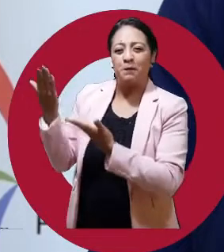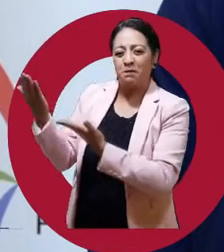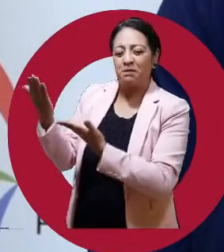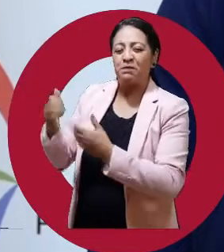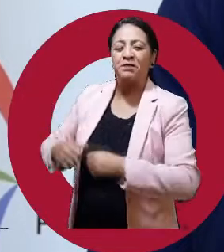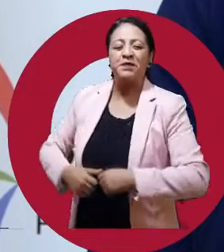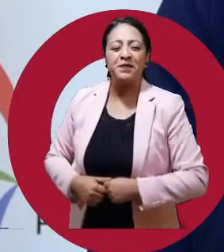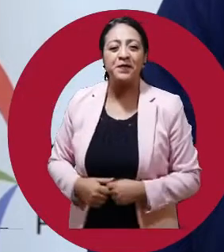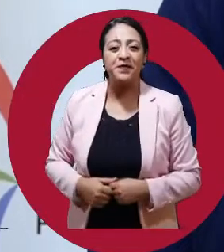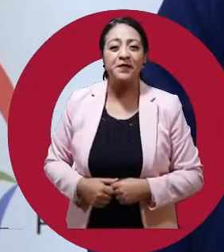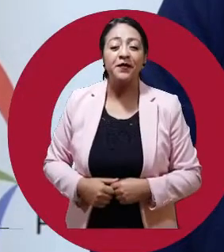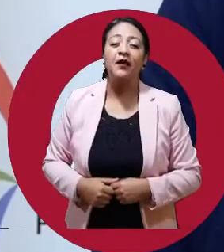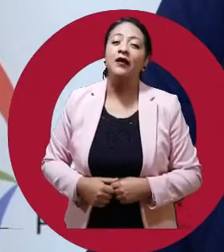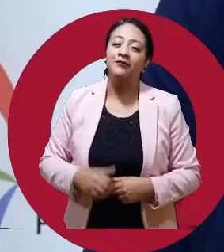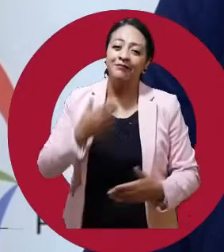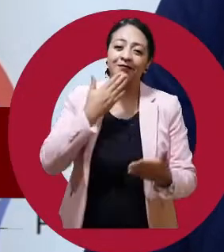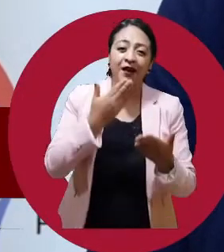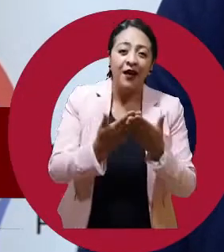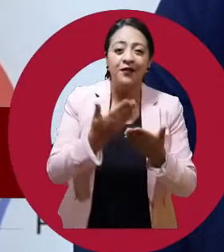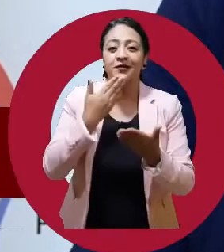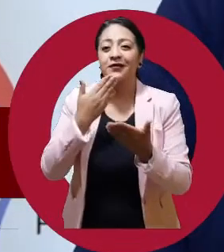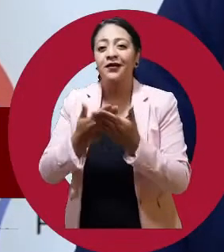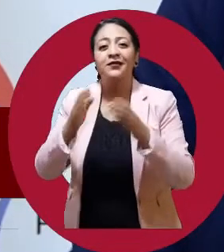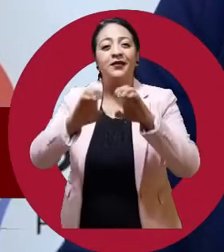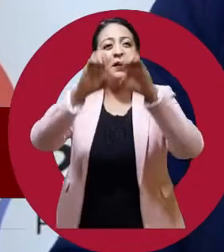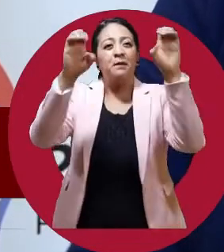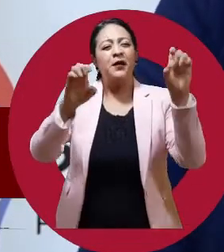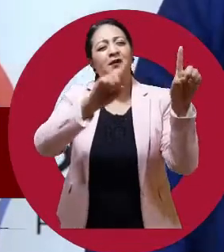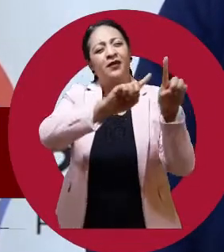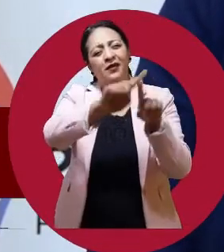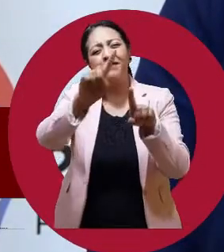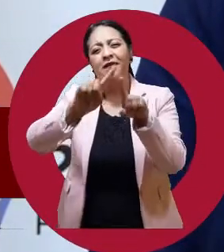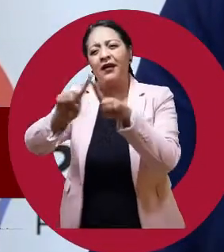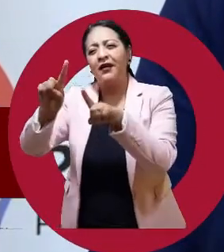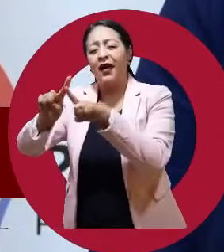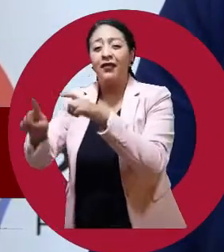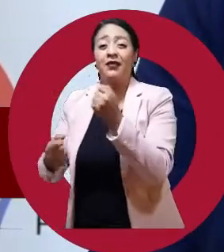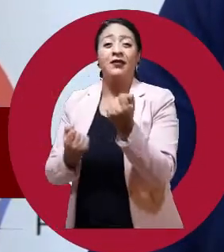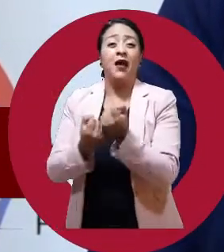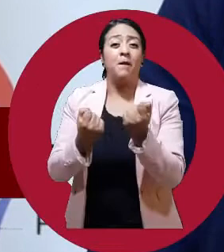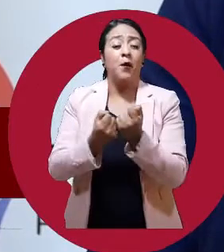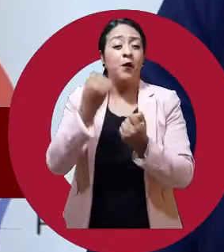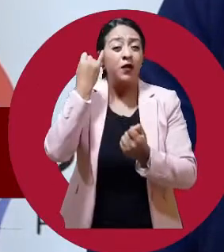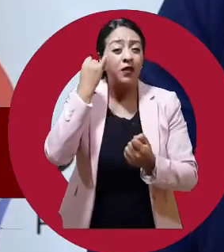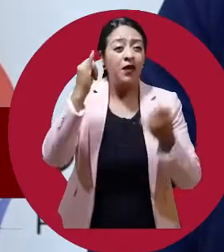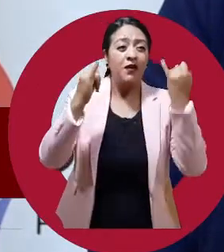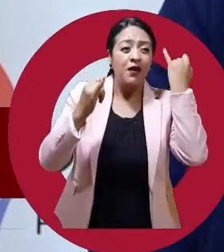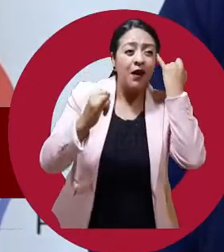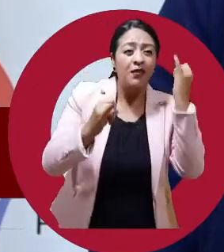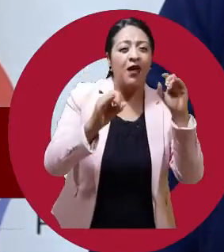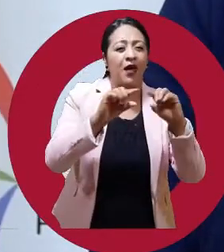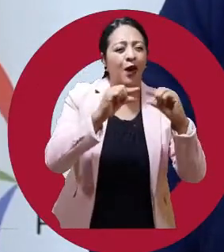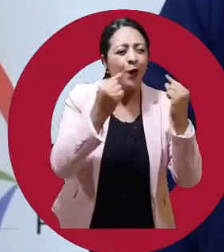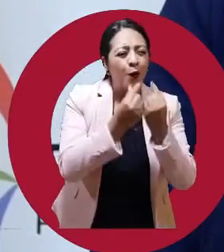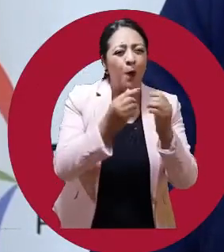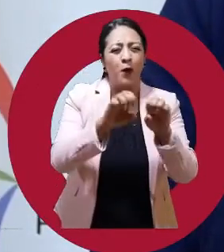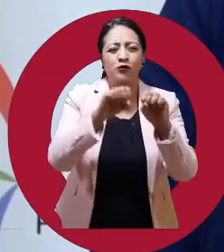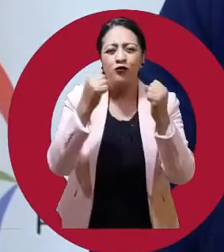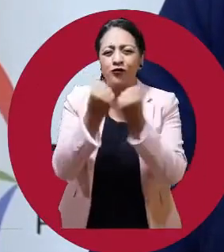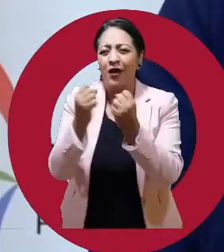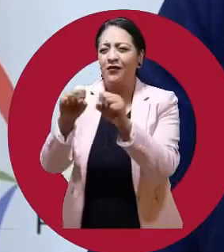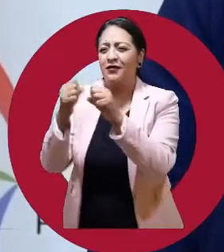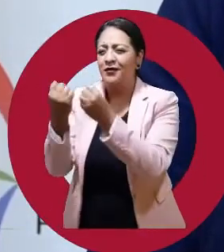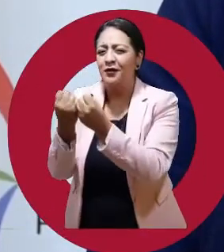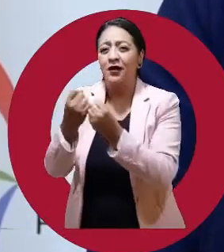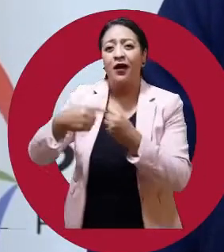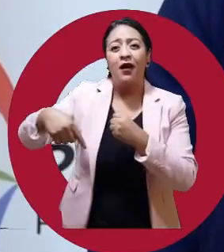Económico del municipio de Otavalo. Agradecer también al mismo tiempo a la empresa privada, a las iniciativas organizativas sociales que